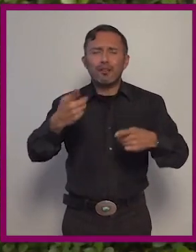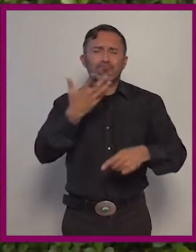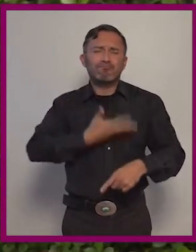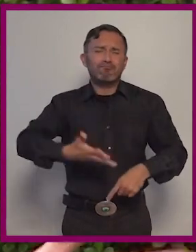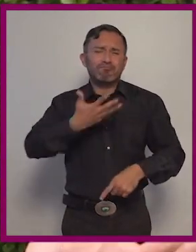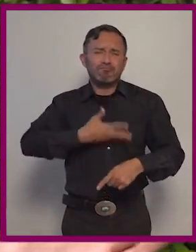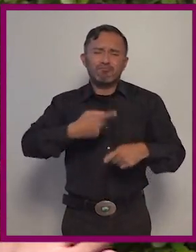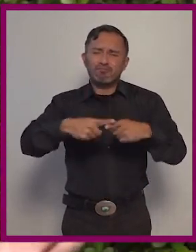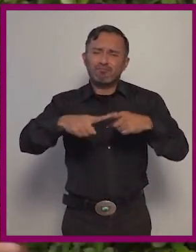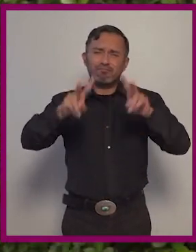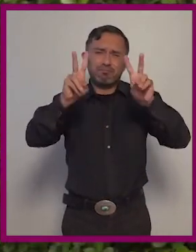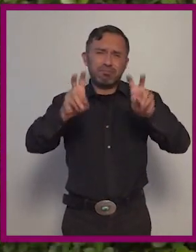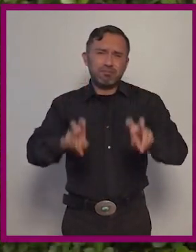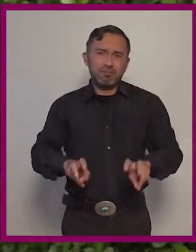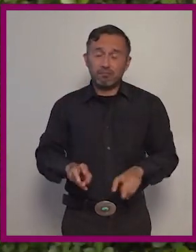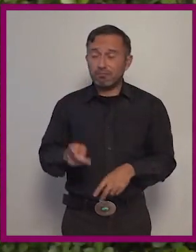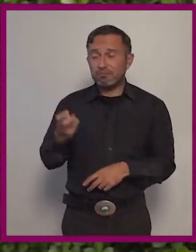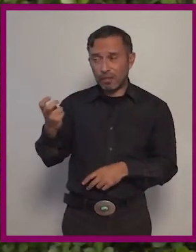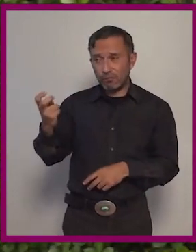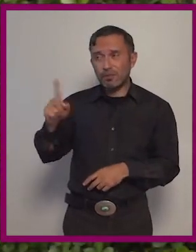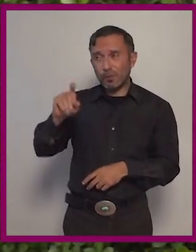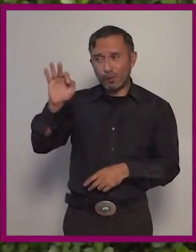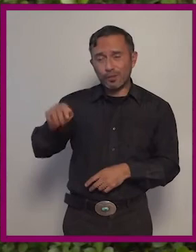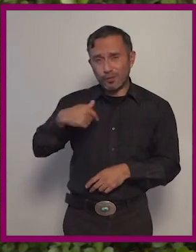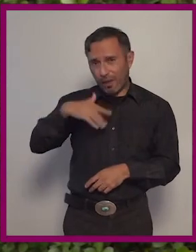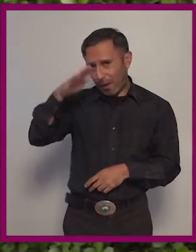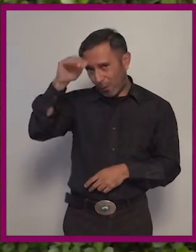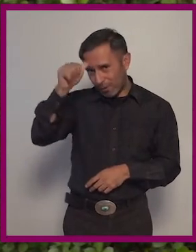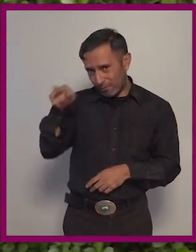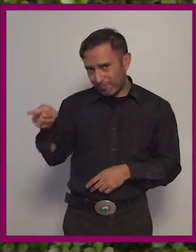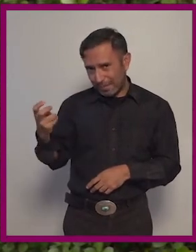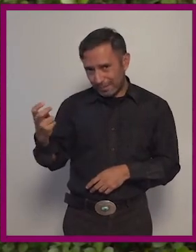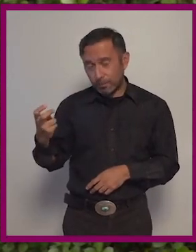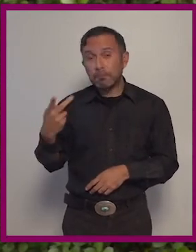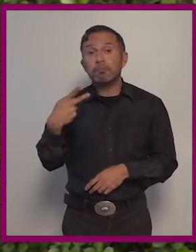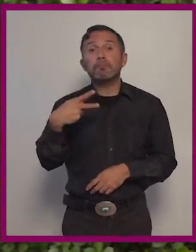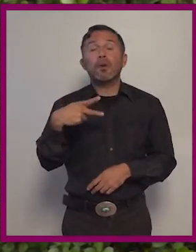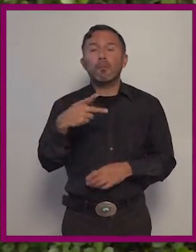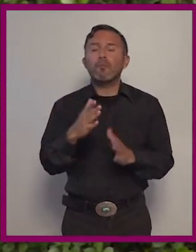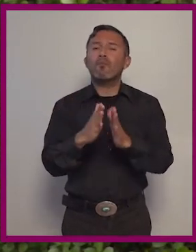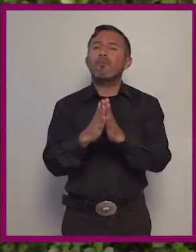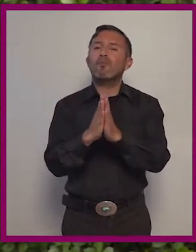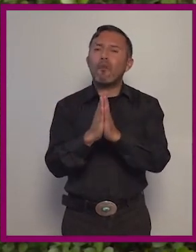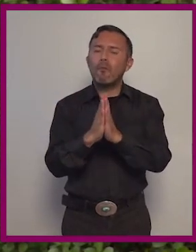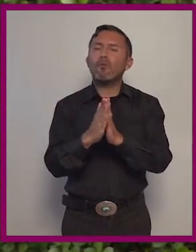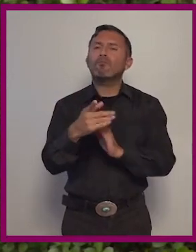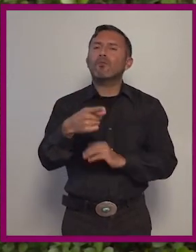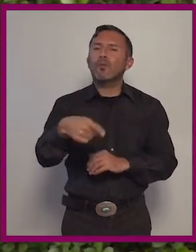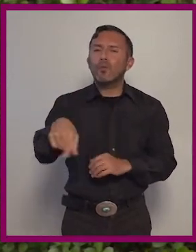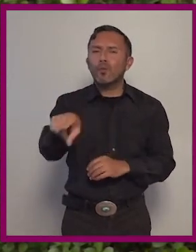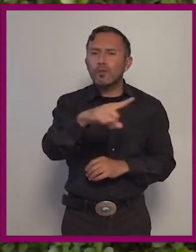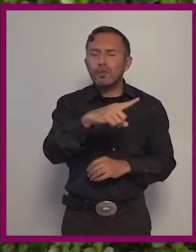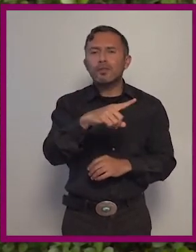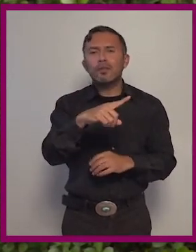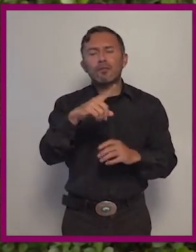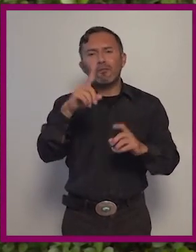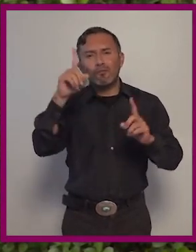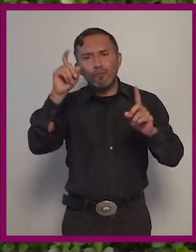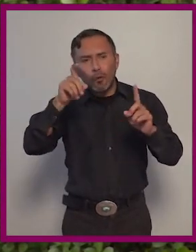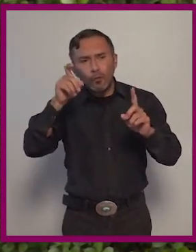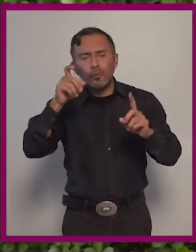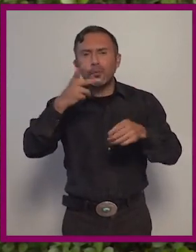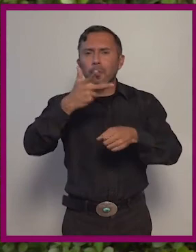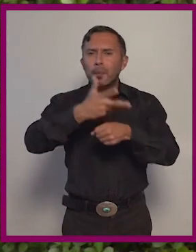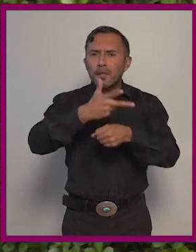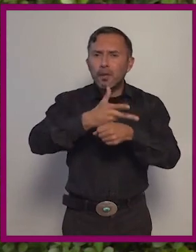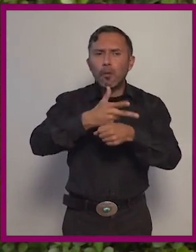Coincido totalmente contigo, Pamela. Y es por eso que de verdad que les pedimos que nos compartan fotos, videos o al